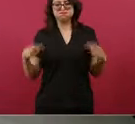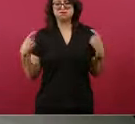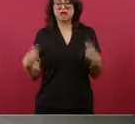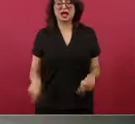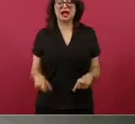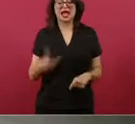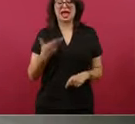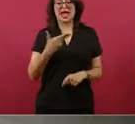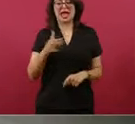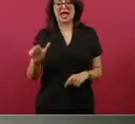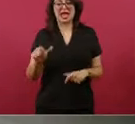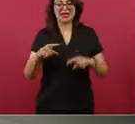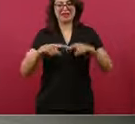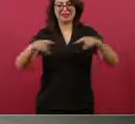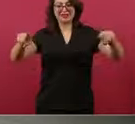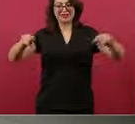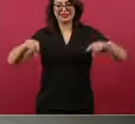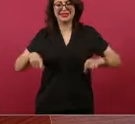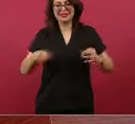miles de hectáreas